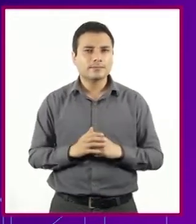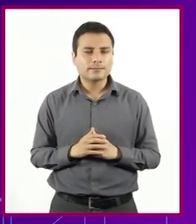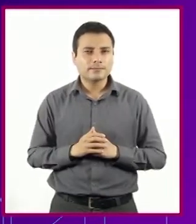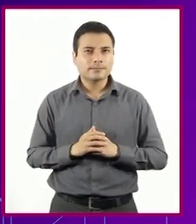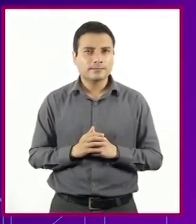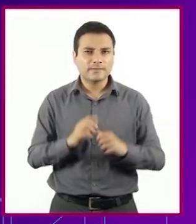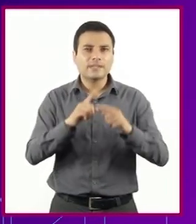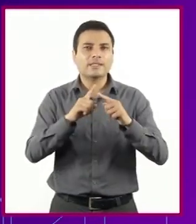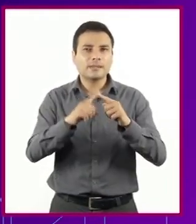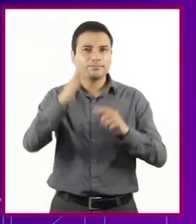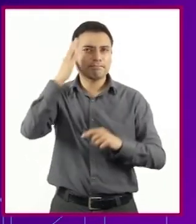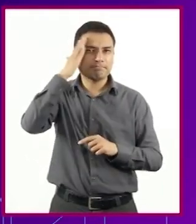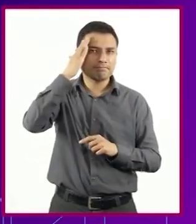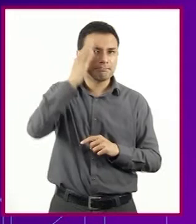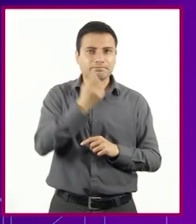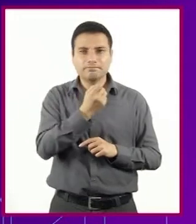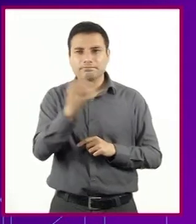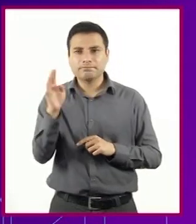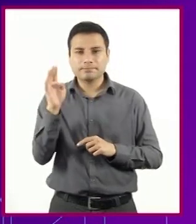independentista y quiénes lo integraron?